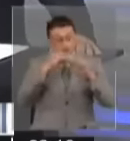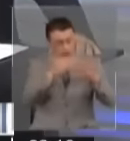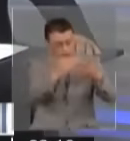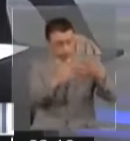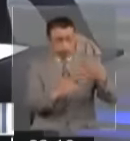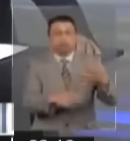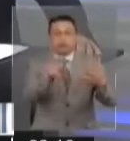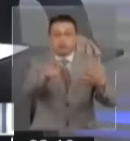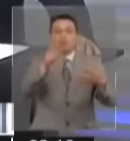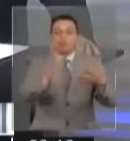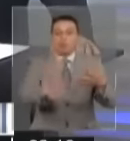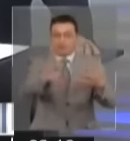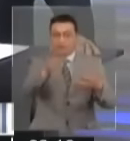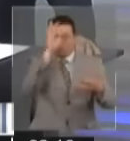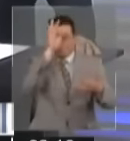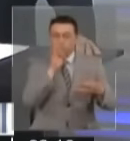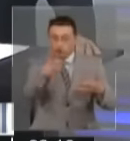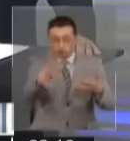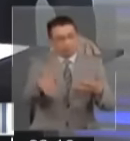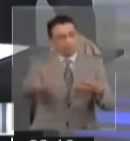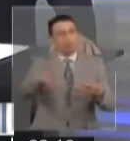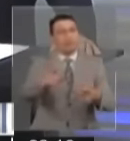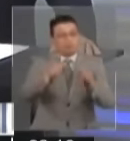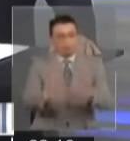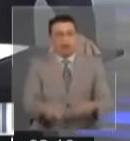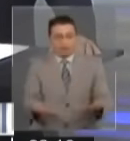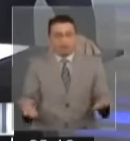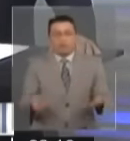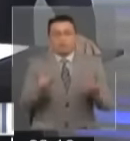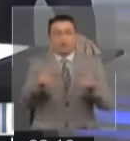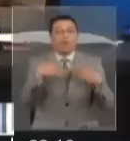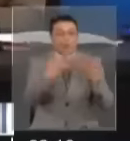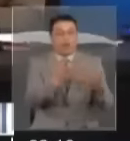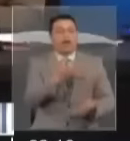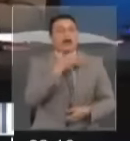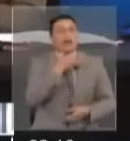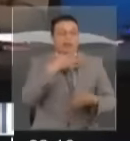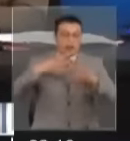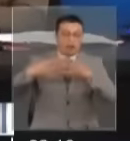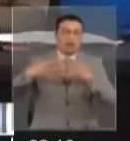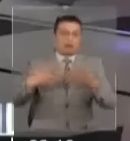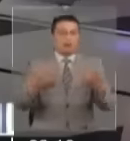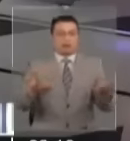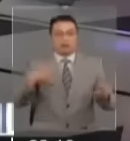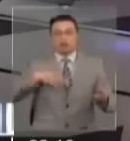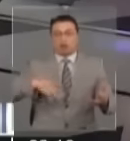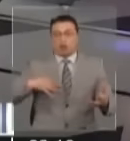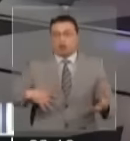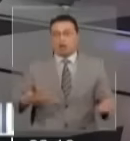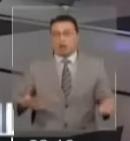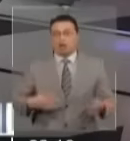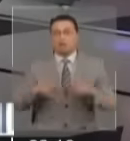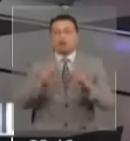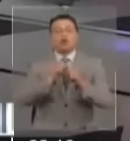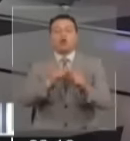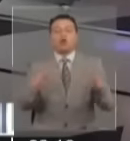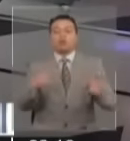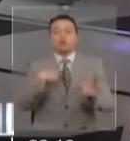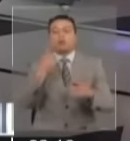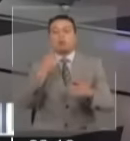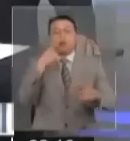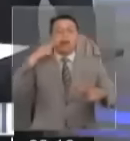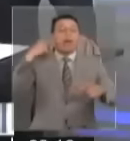funcionario en este minuto de su labor. Tenemos que dar garantía a la ciudadanía de que esto es un municipio transparente. No podemos pasar de la